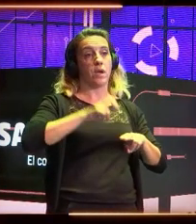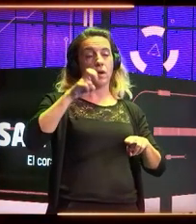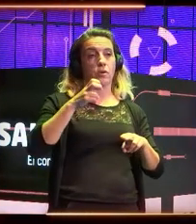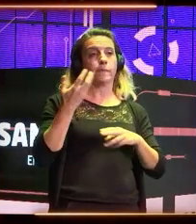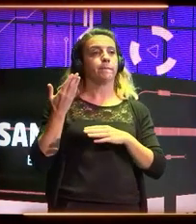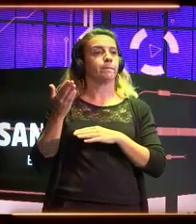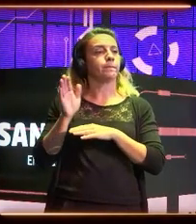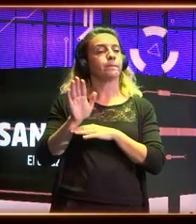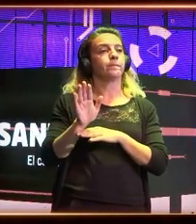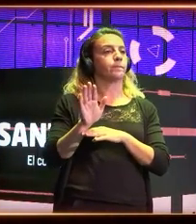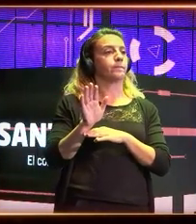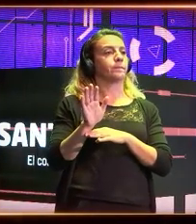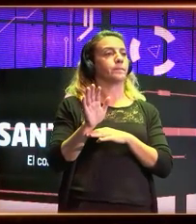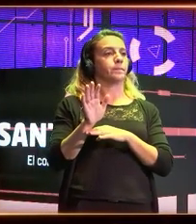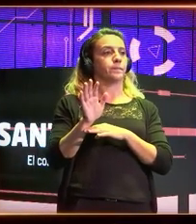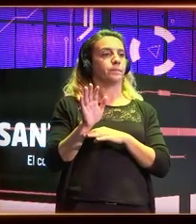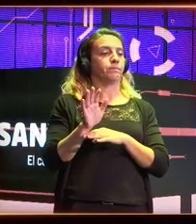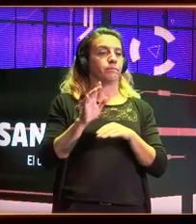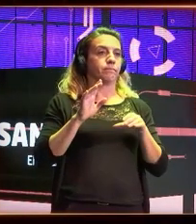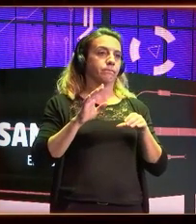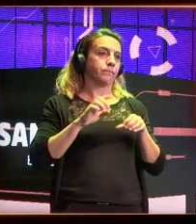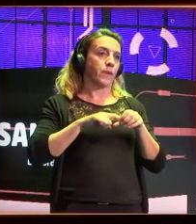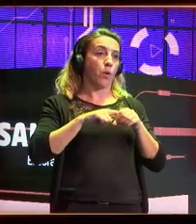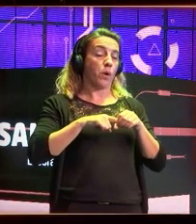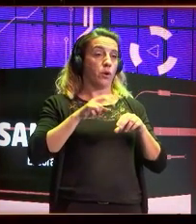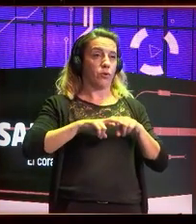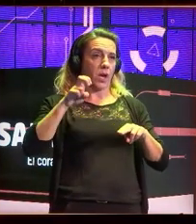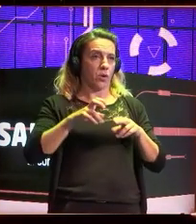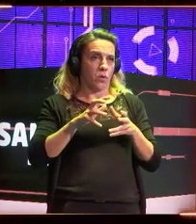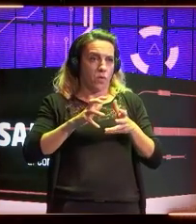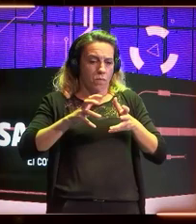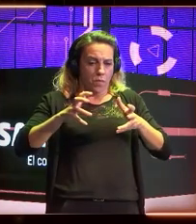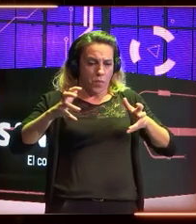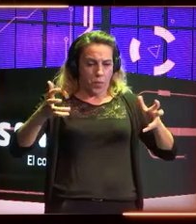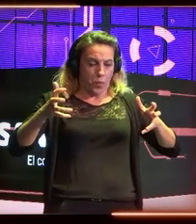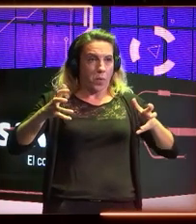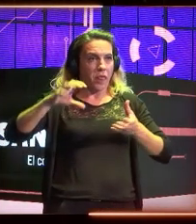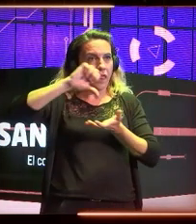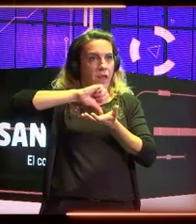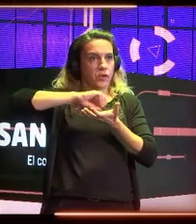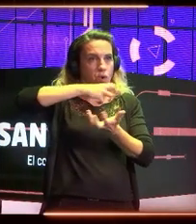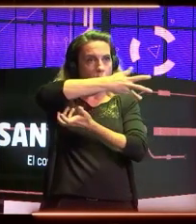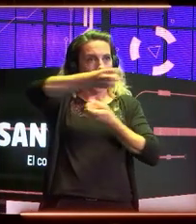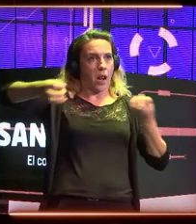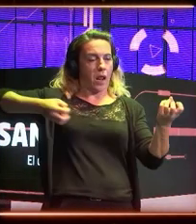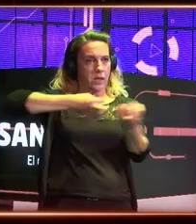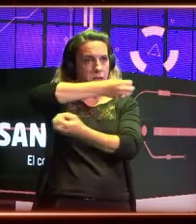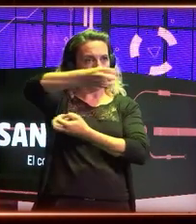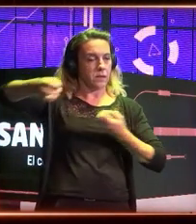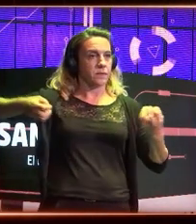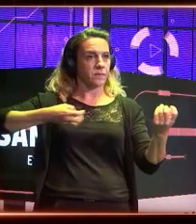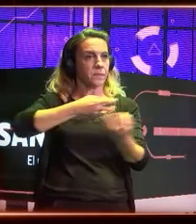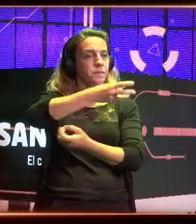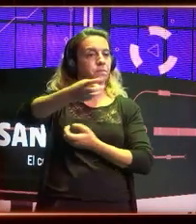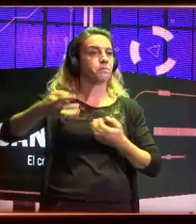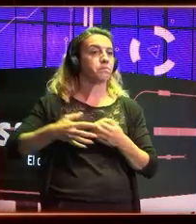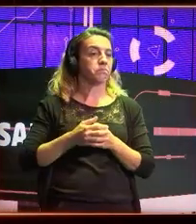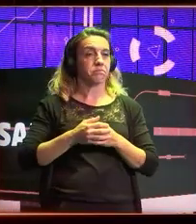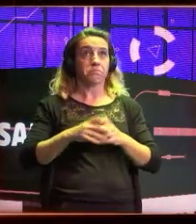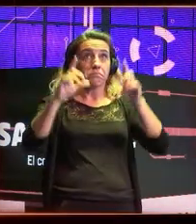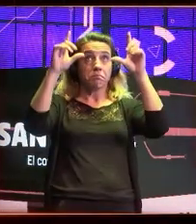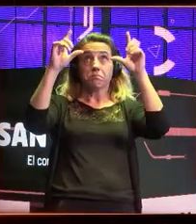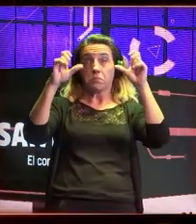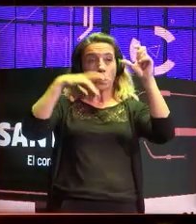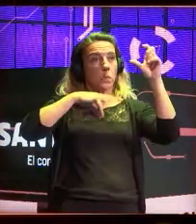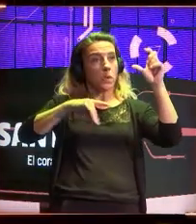representa un eh agujero negro supermasivo en el centro de una galaxia y se ha conseguido Gracias a que la